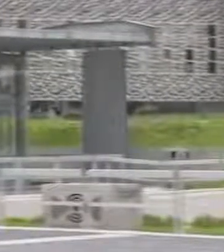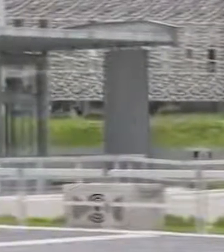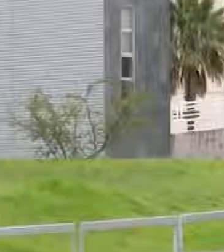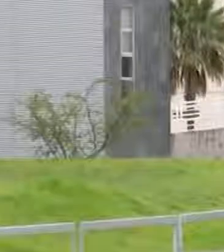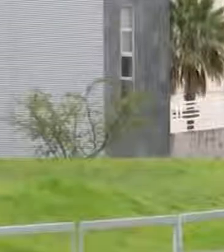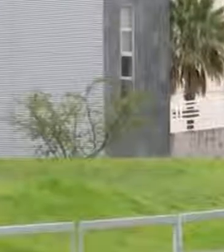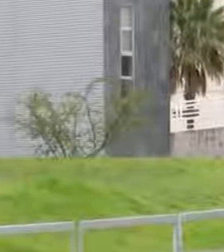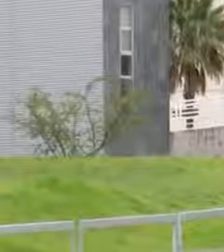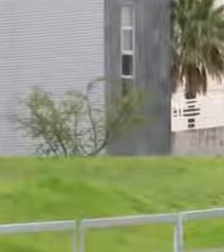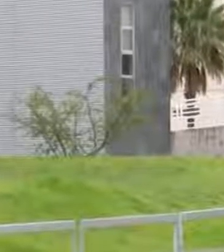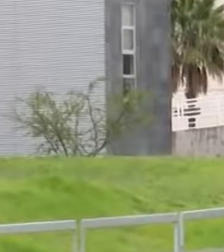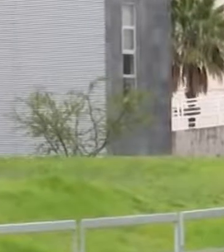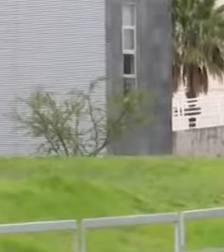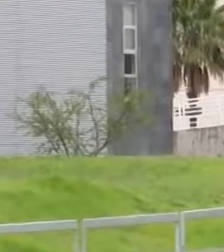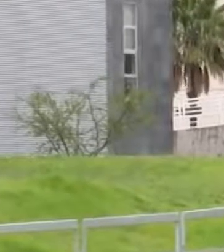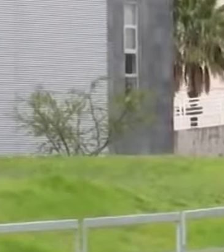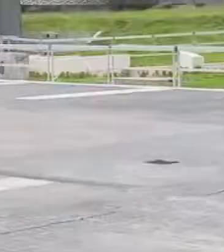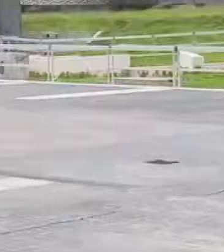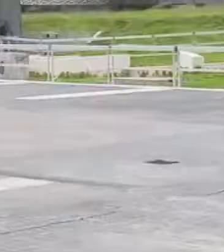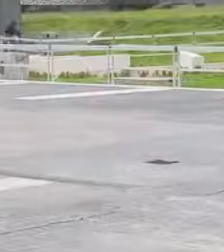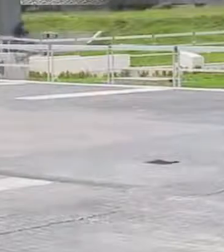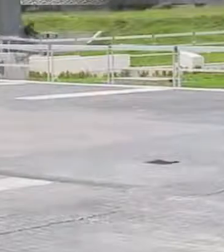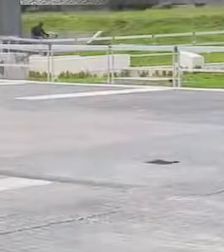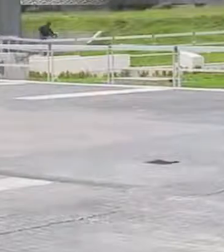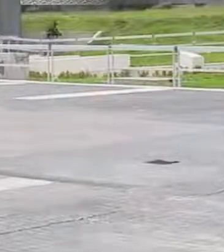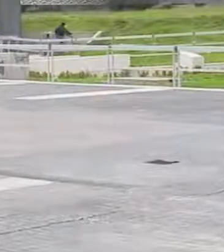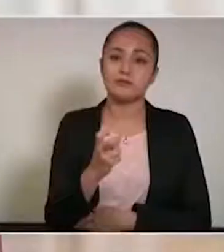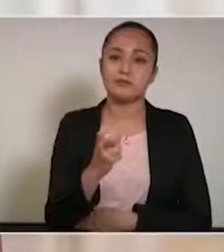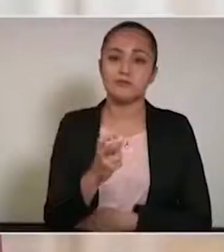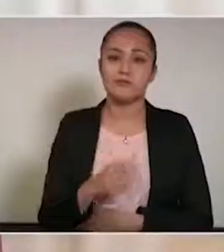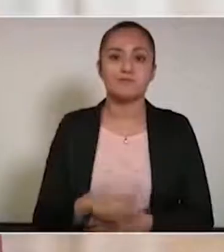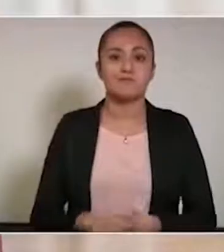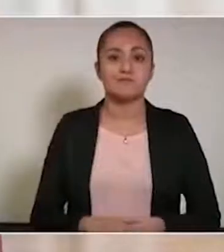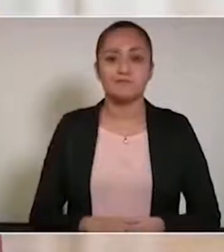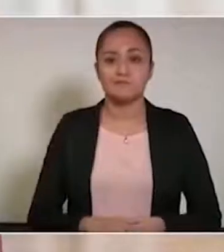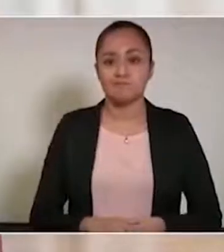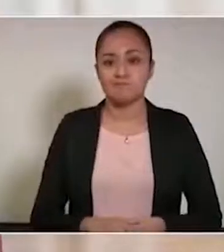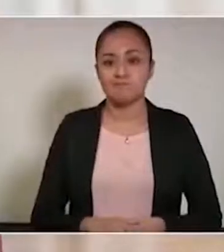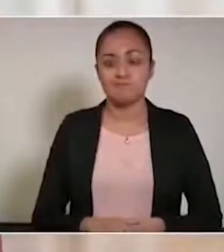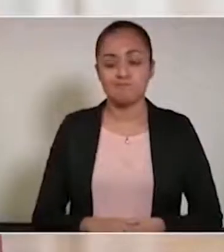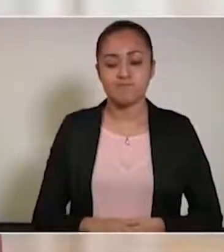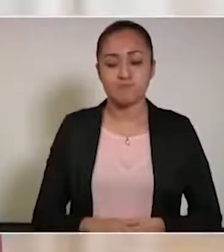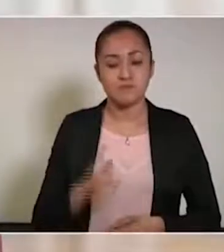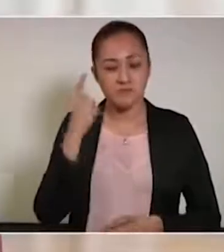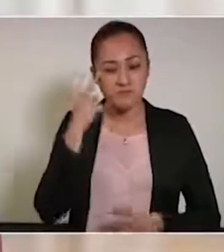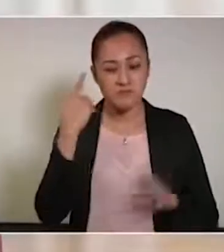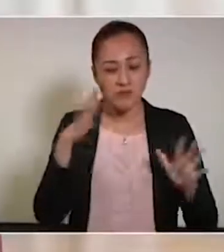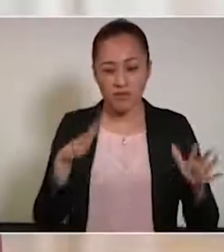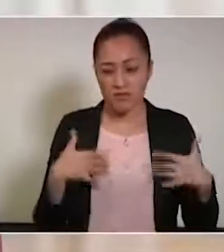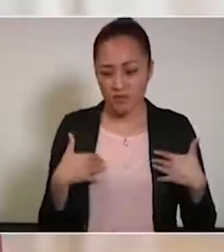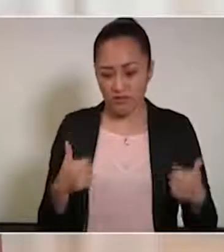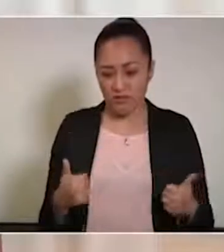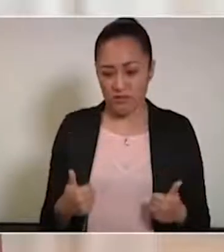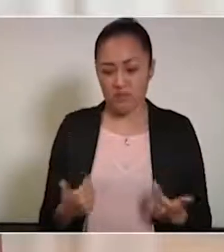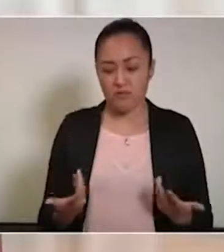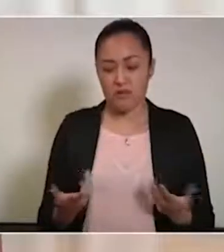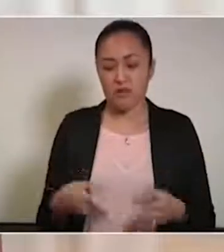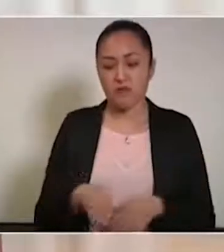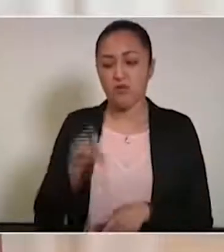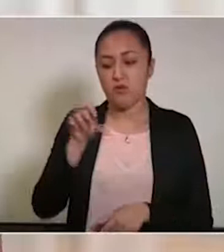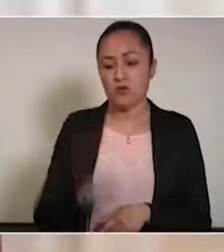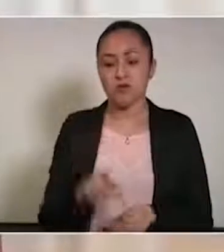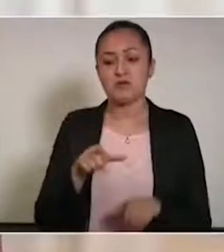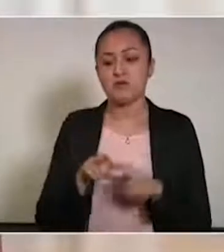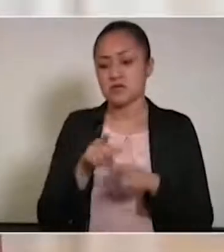públicos involucrados recibirán todo el peso de la ley es un delito no se vaya a entender como que hoy se